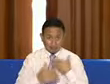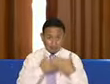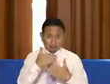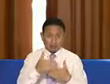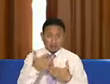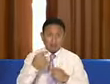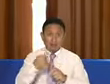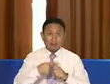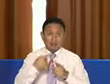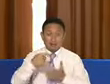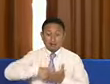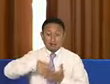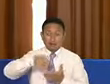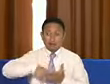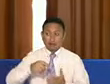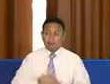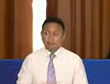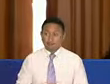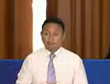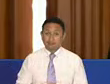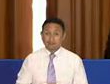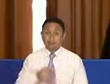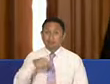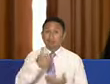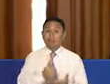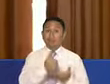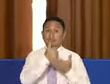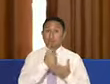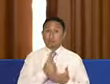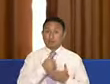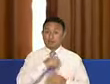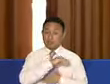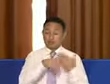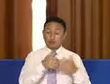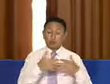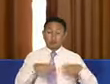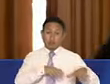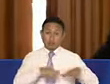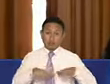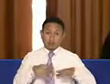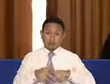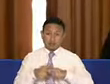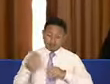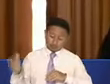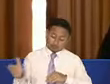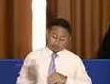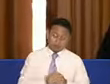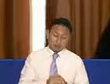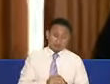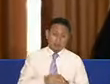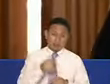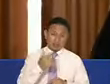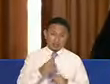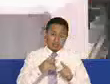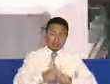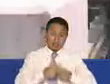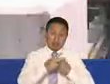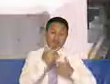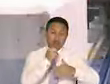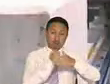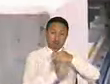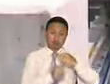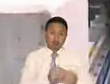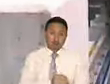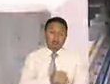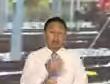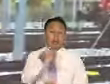posible a la firma del contrato que nos va a permitir desplegar todas las actividades para llegar al principio de operación toda la